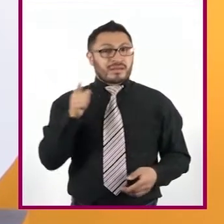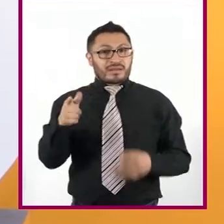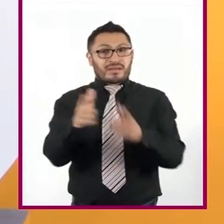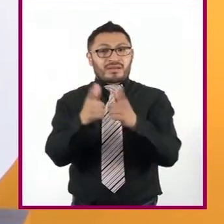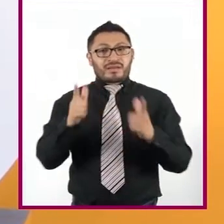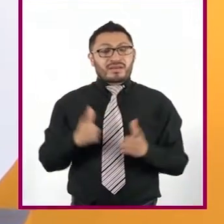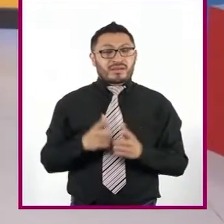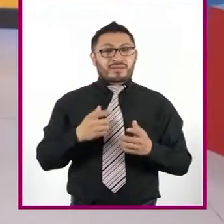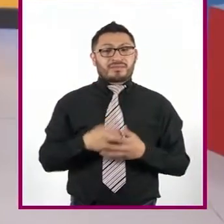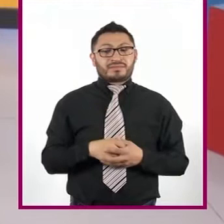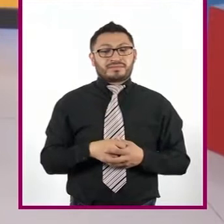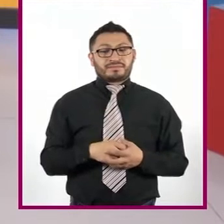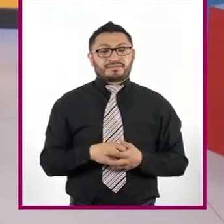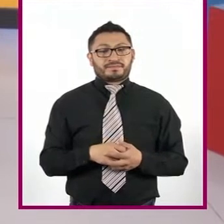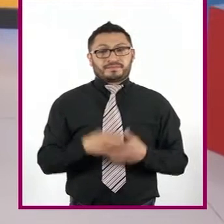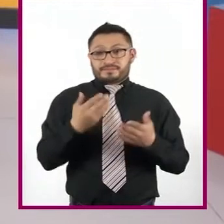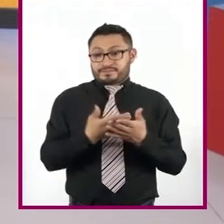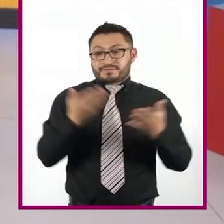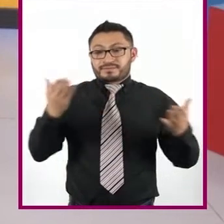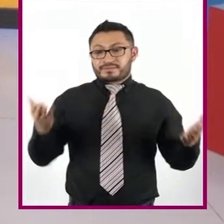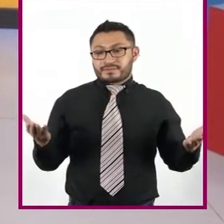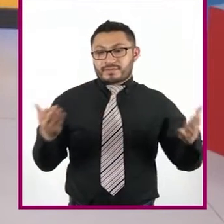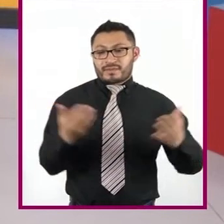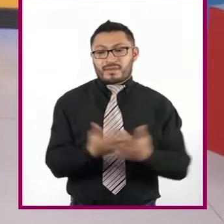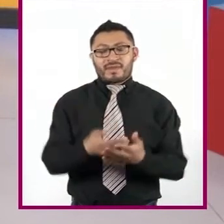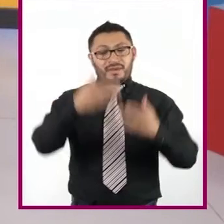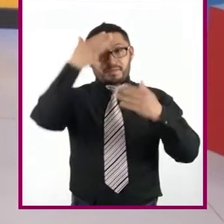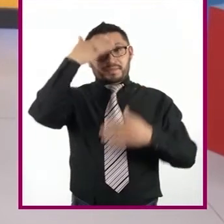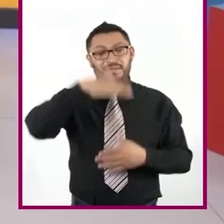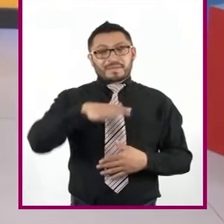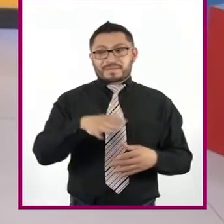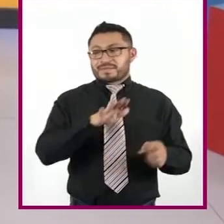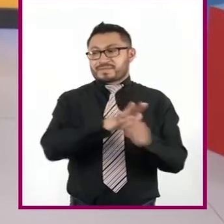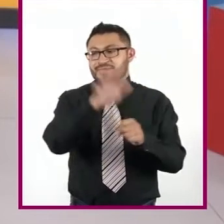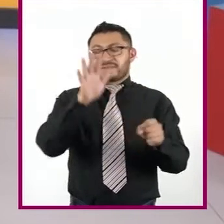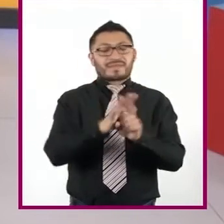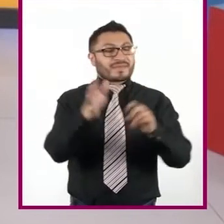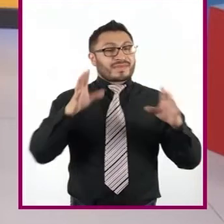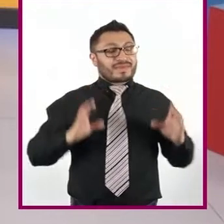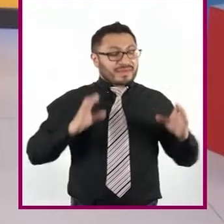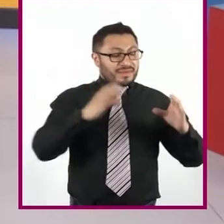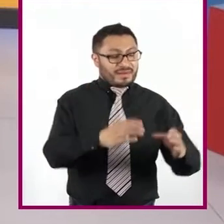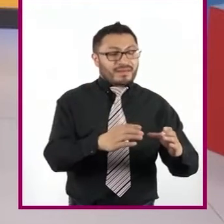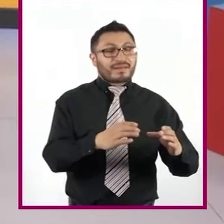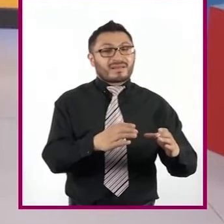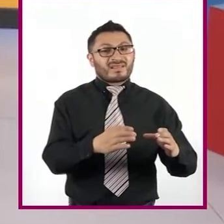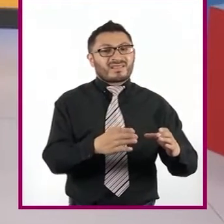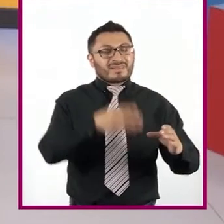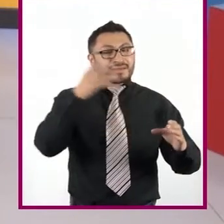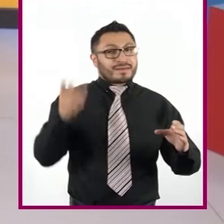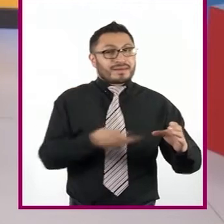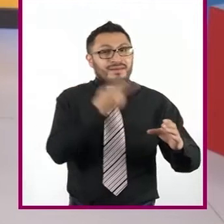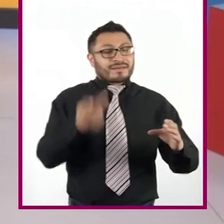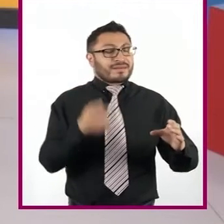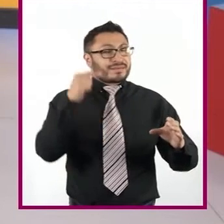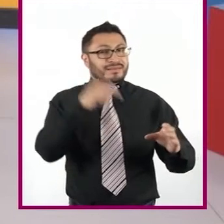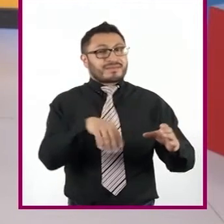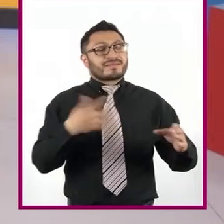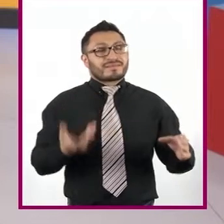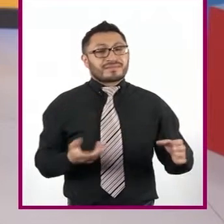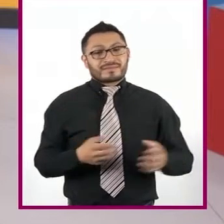grupo en particular. Ahora que ya sabemos cuál es la población a la que la encuesta